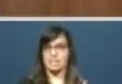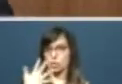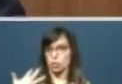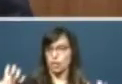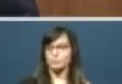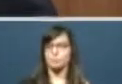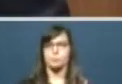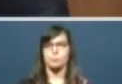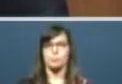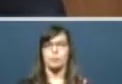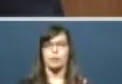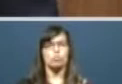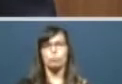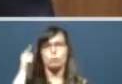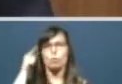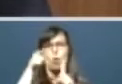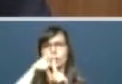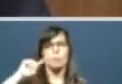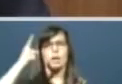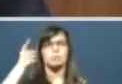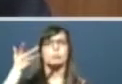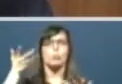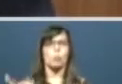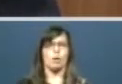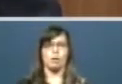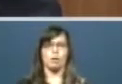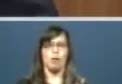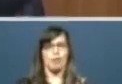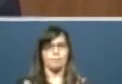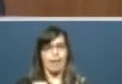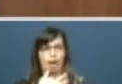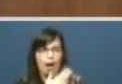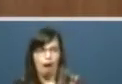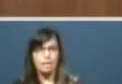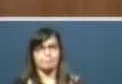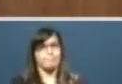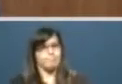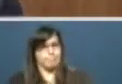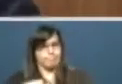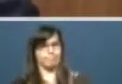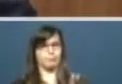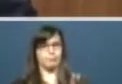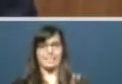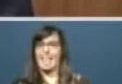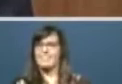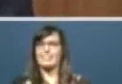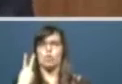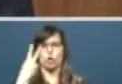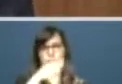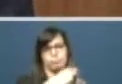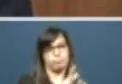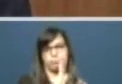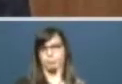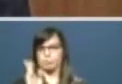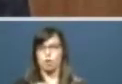objetivo principal es ahora consolidar estas tendencias y son dos las herramientas fundamentales para ello las políticas